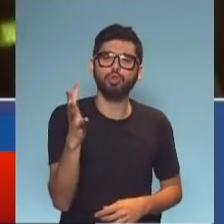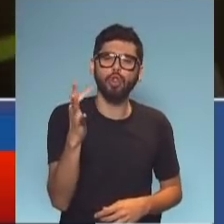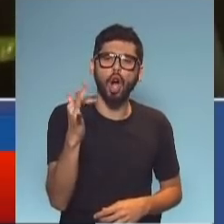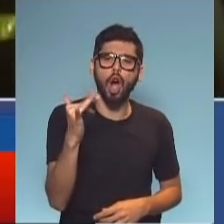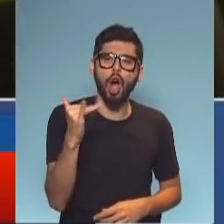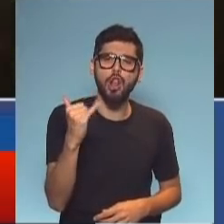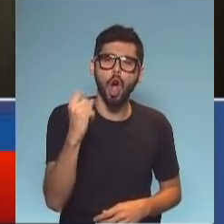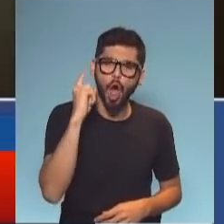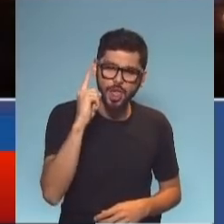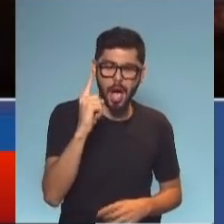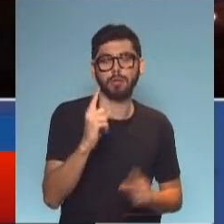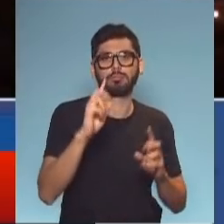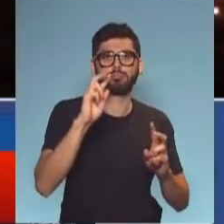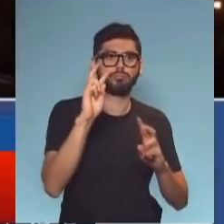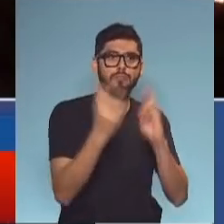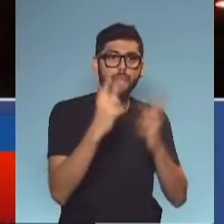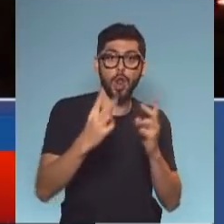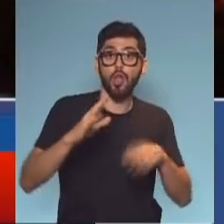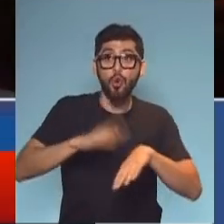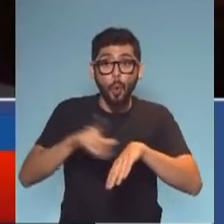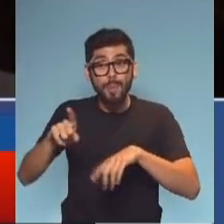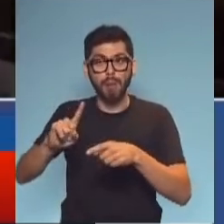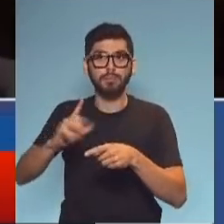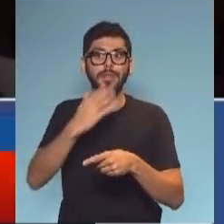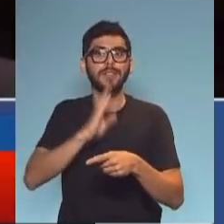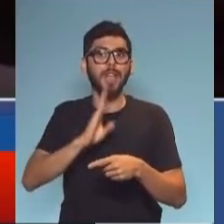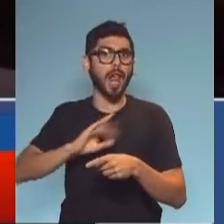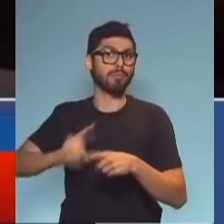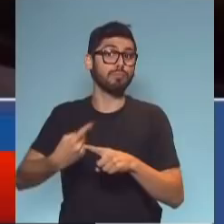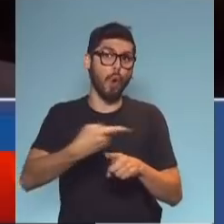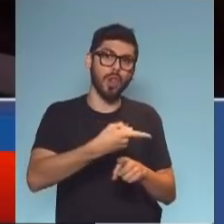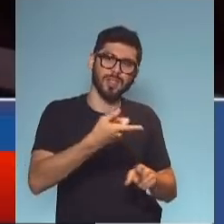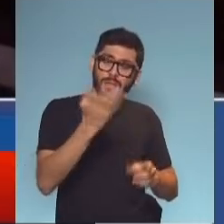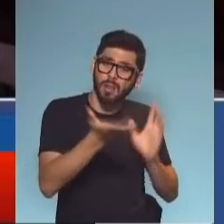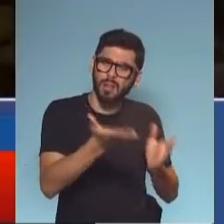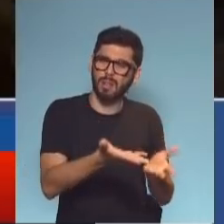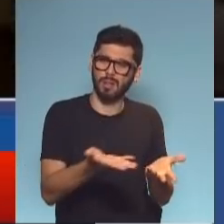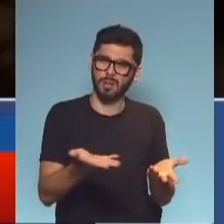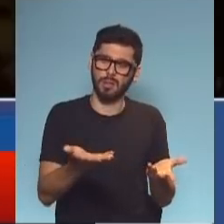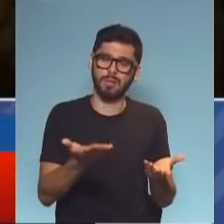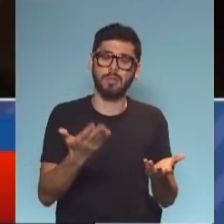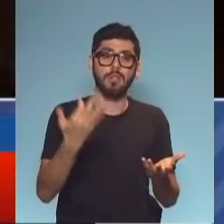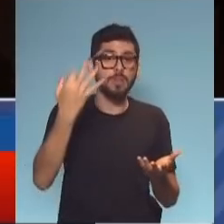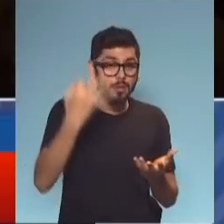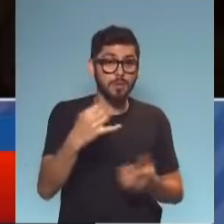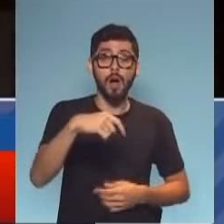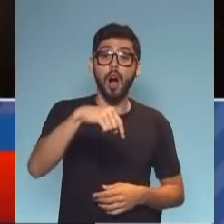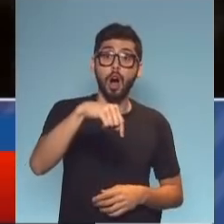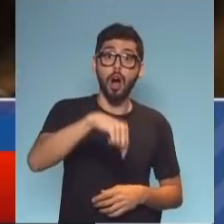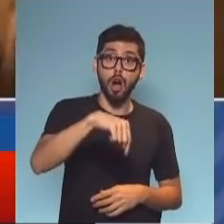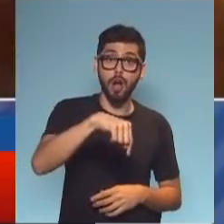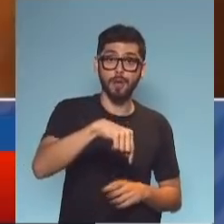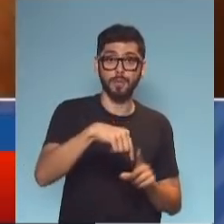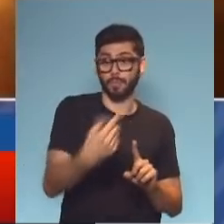víctimas palestinas de la política israelí, que hoy, a diferencia